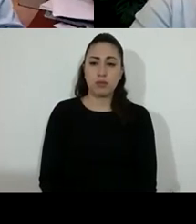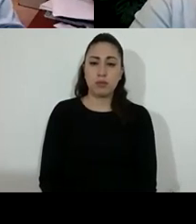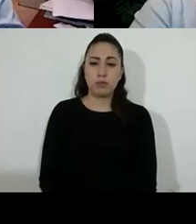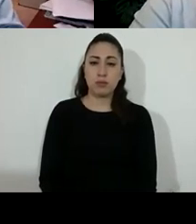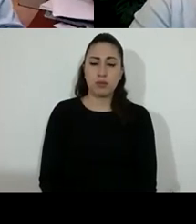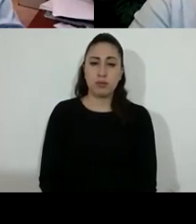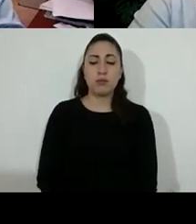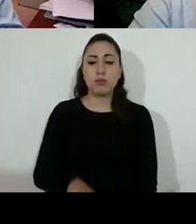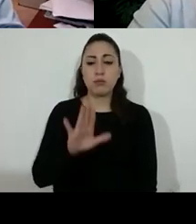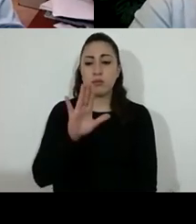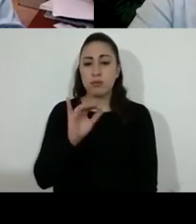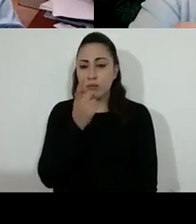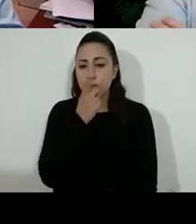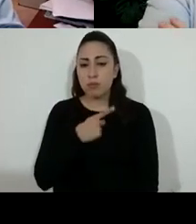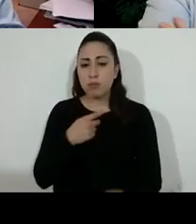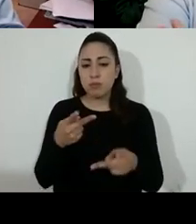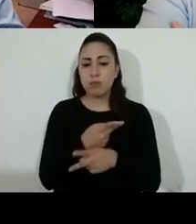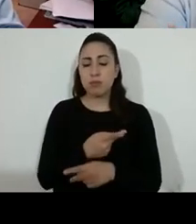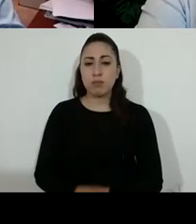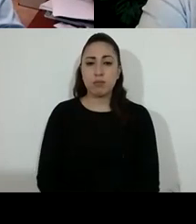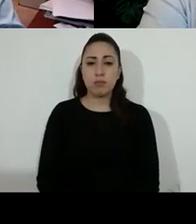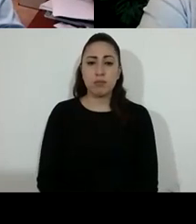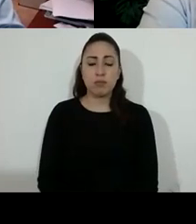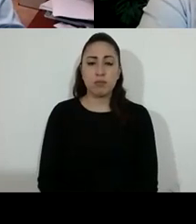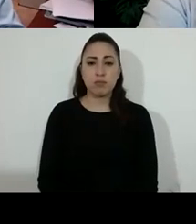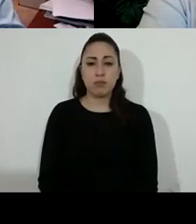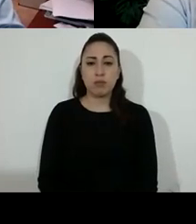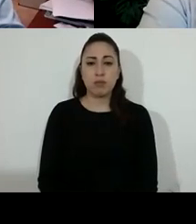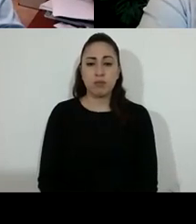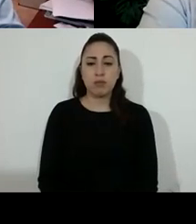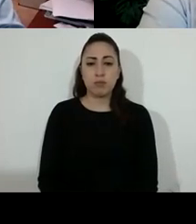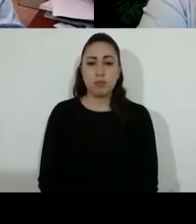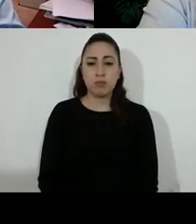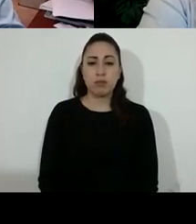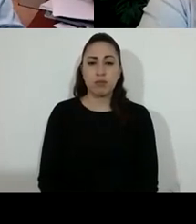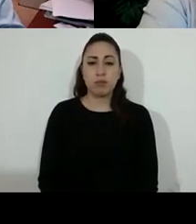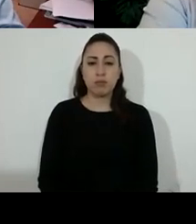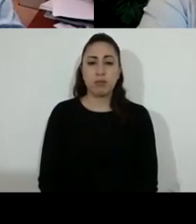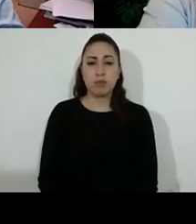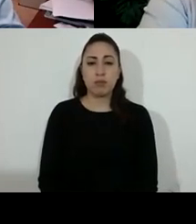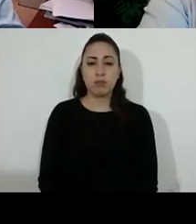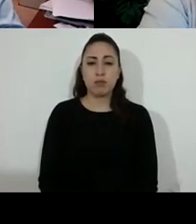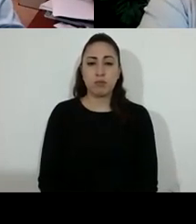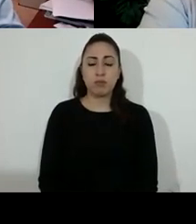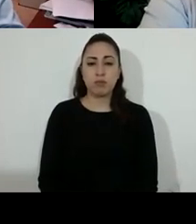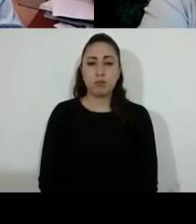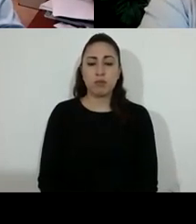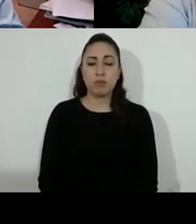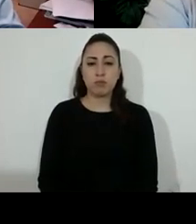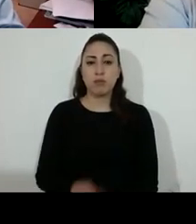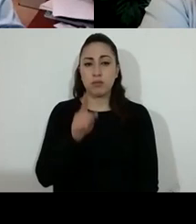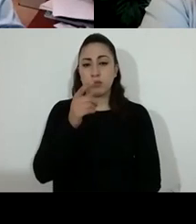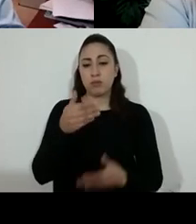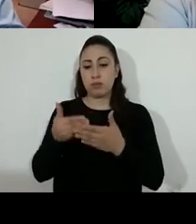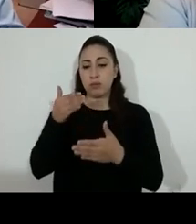Sí, diputado. Yo, antes de recoger la lista para oradores en pro y en contra, tengo